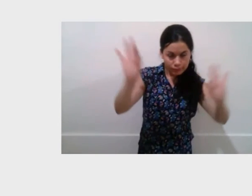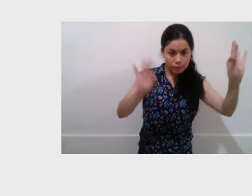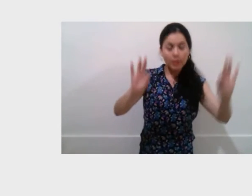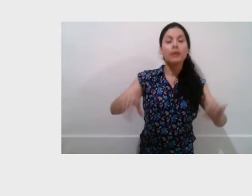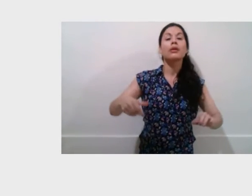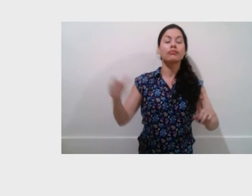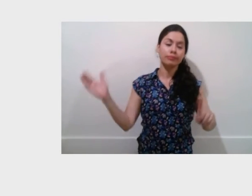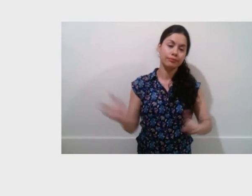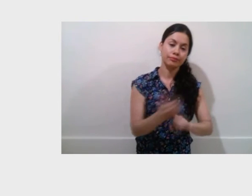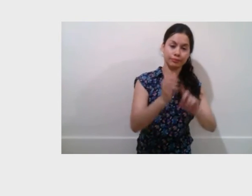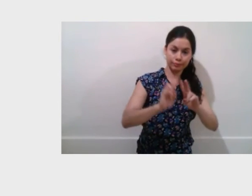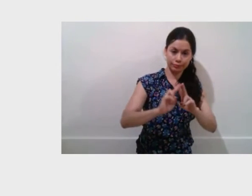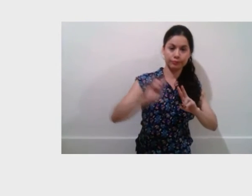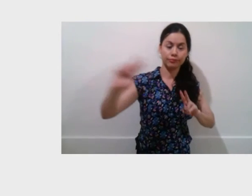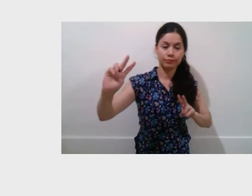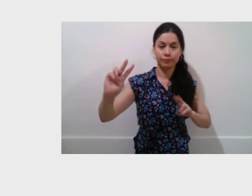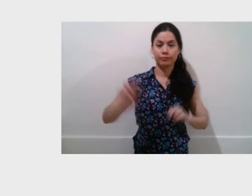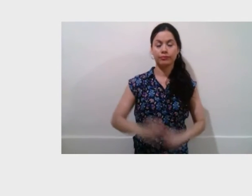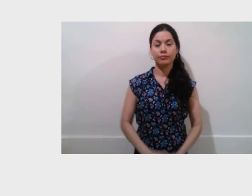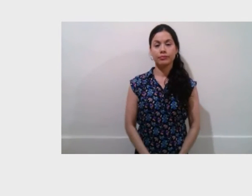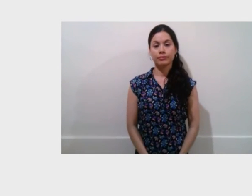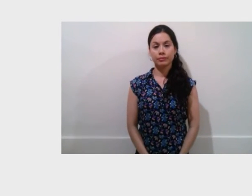y tener la velocidad.